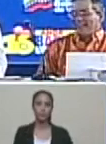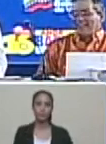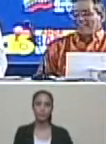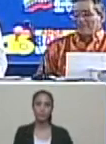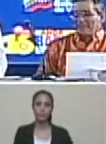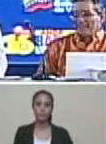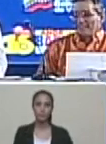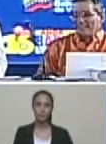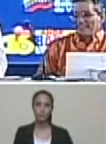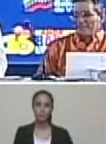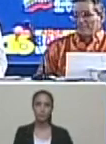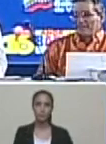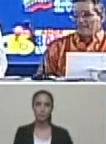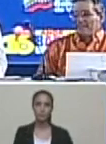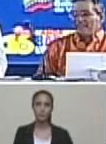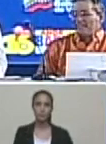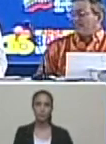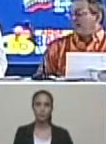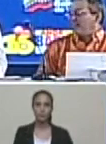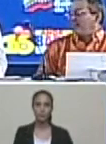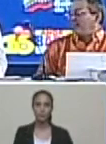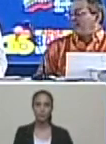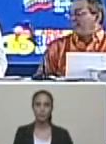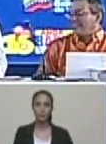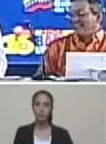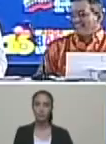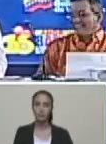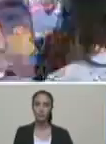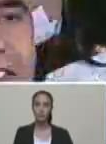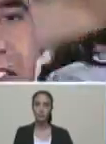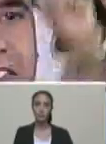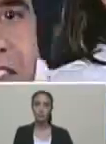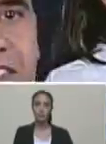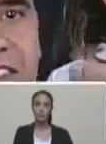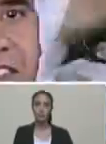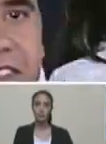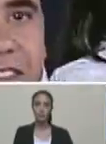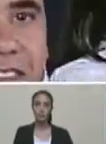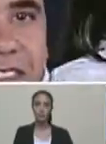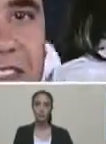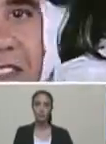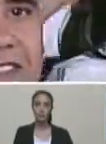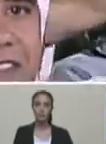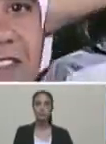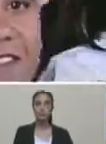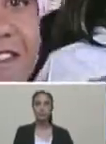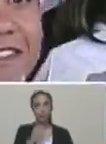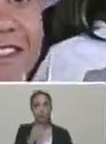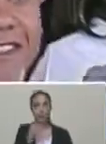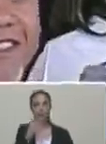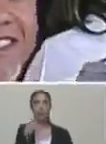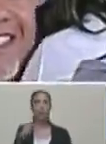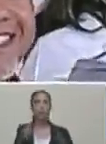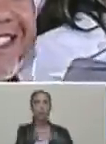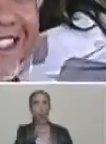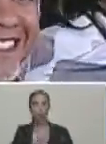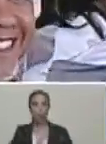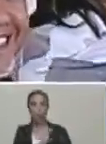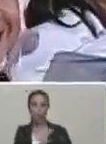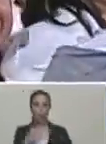Así es. Esos son los comités de salud, ¿verdad?